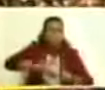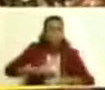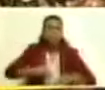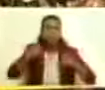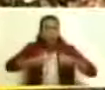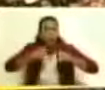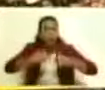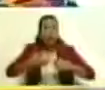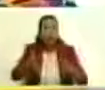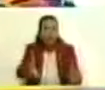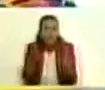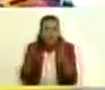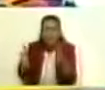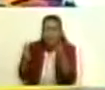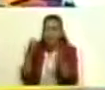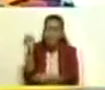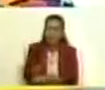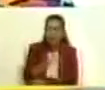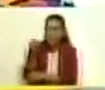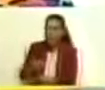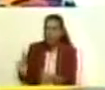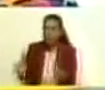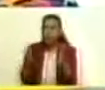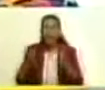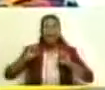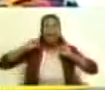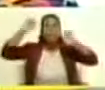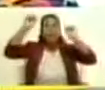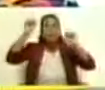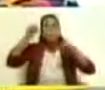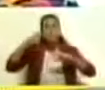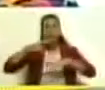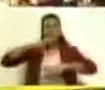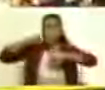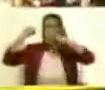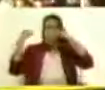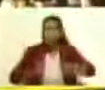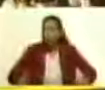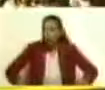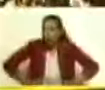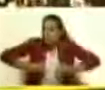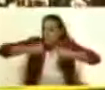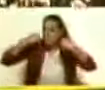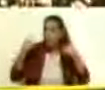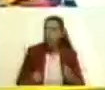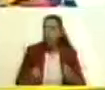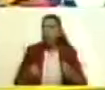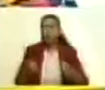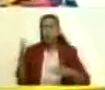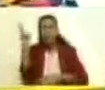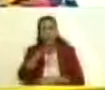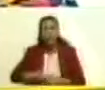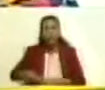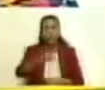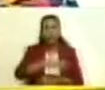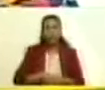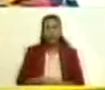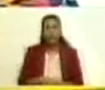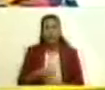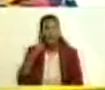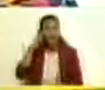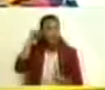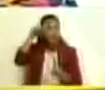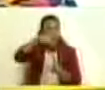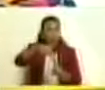¡A la victoria! ¡Que viva el pueblo rebelde de Venezuela! ¡Que viva la ruta de